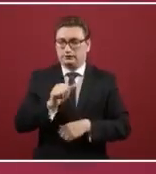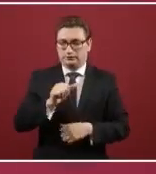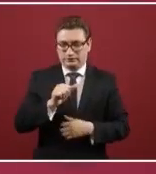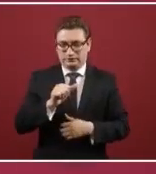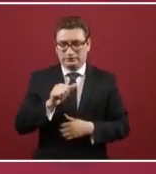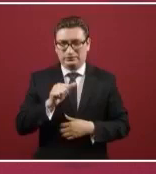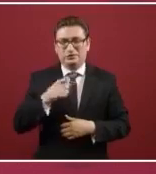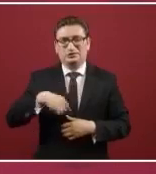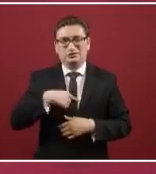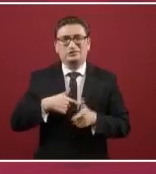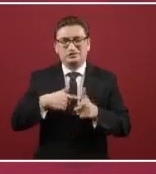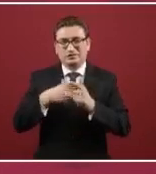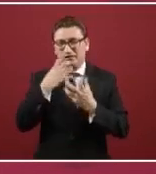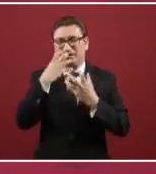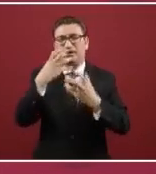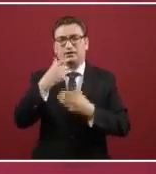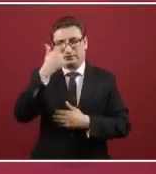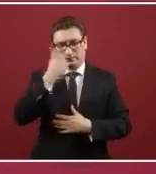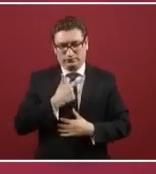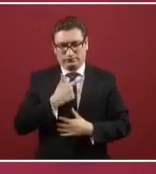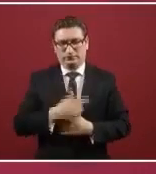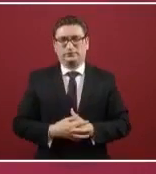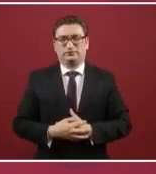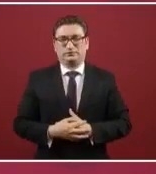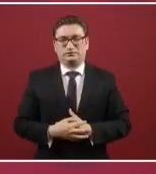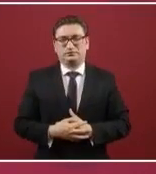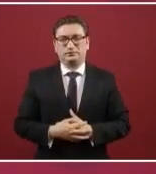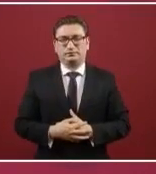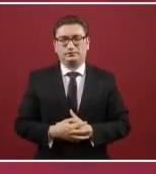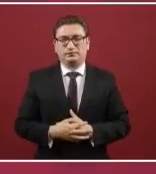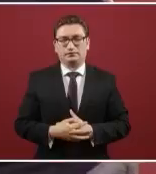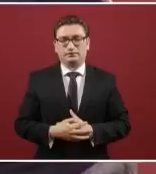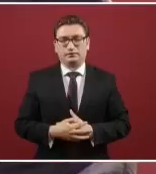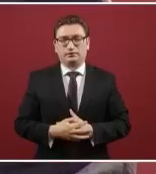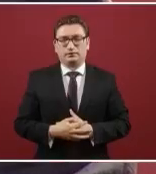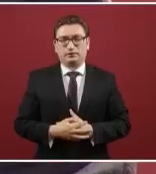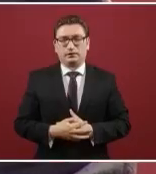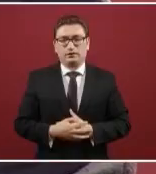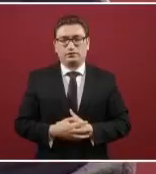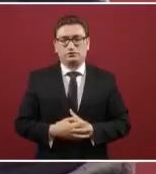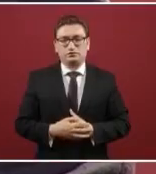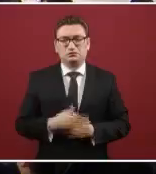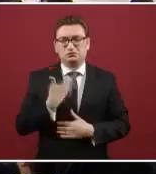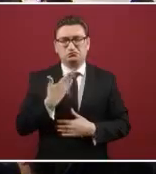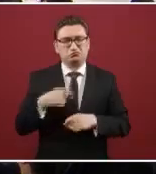seguir con el grito en la noche, porque es ya una